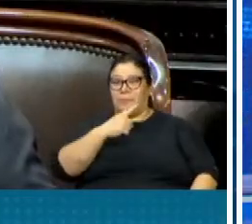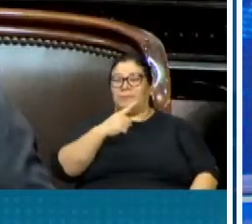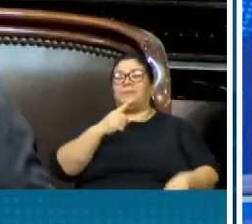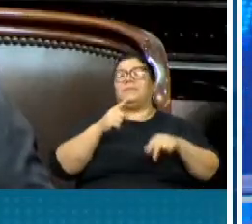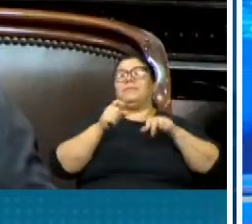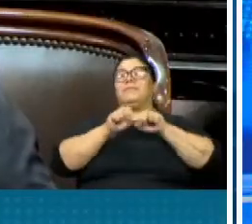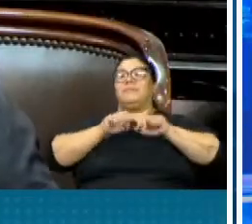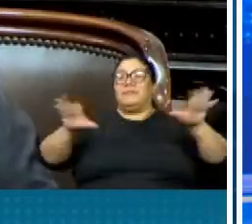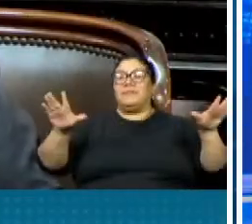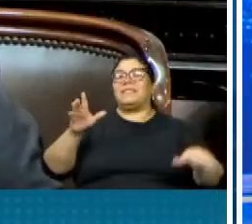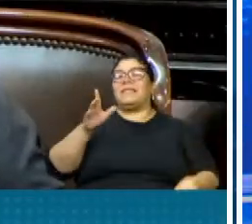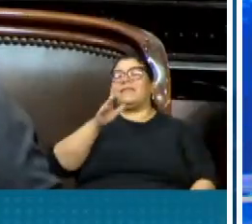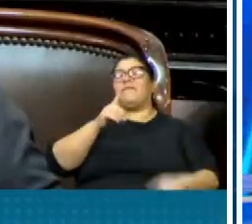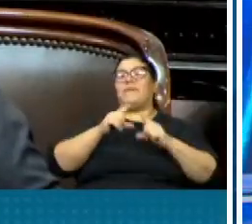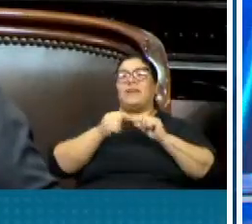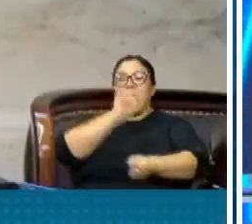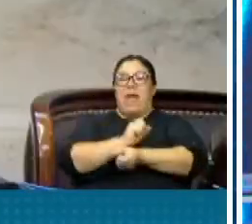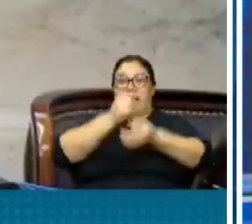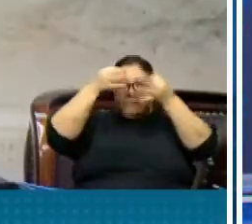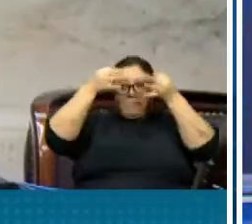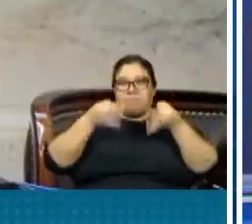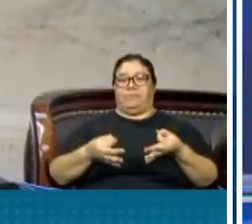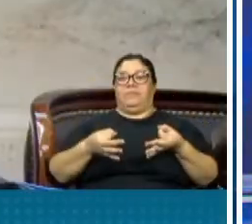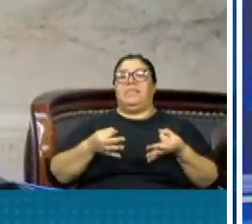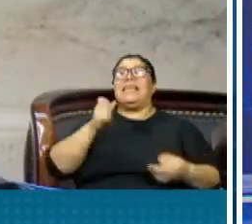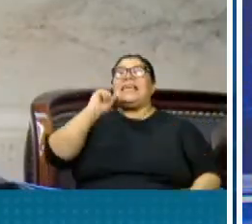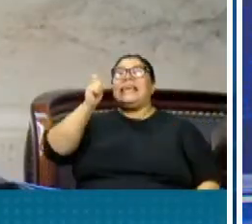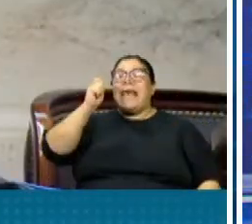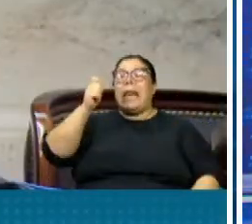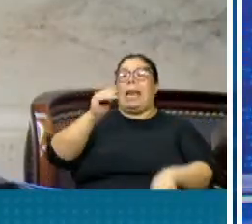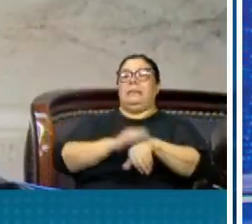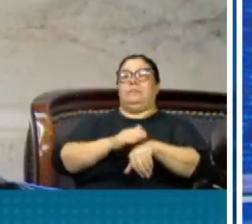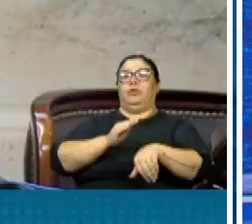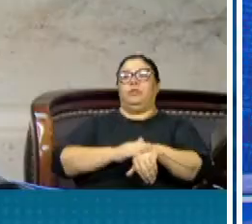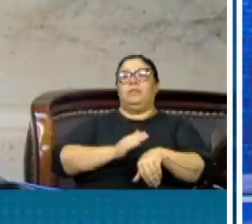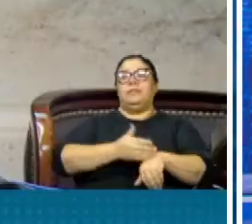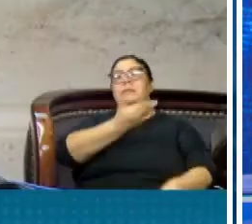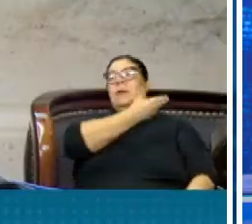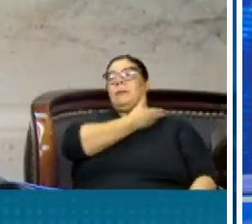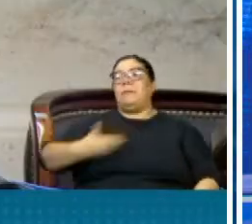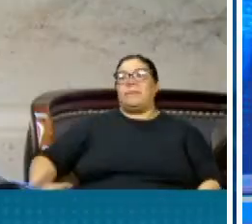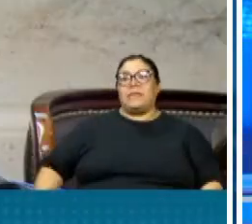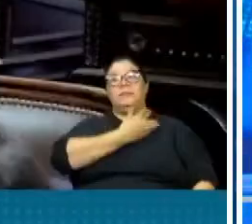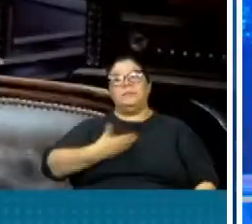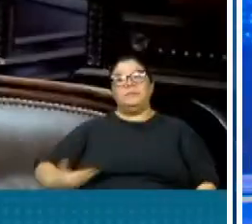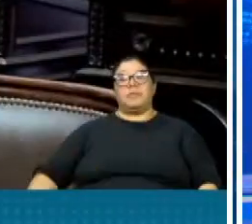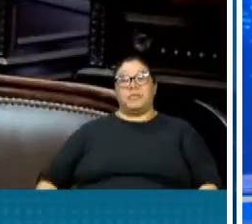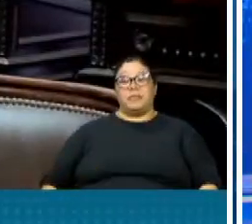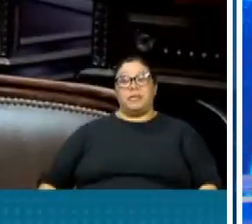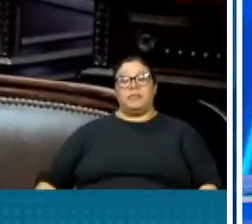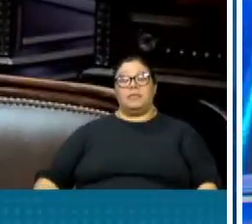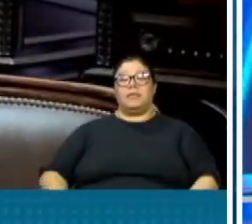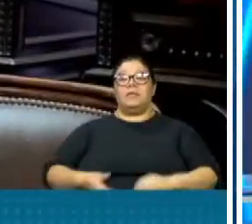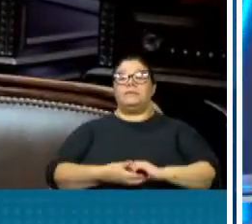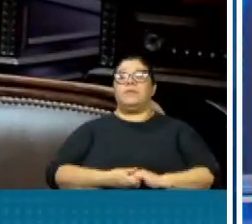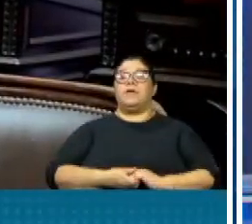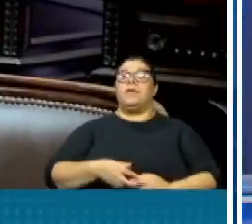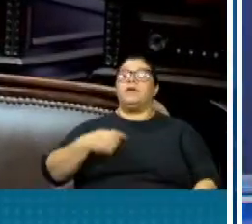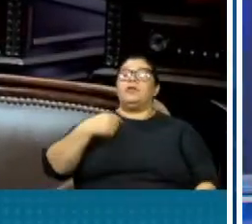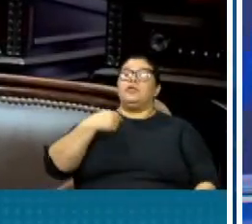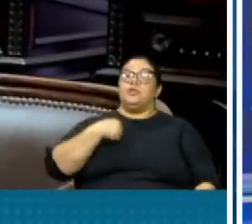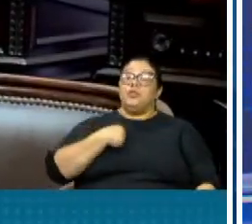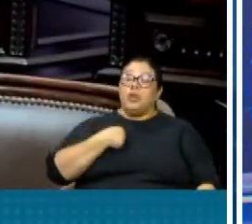muy partida. Y lo que es notorio, que lo reconoció el propio Carly Bianco, es que la verdad que fue una mala jornada para el